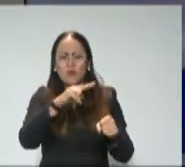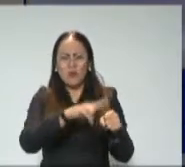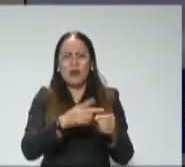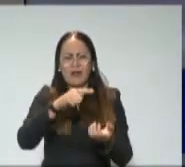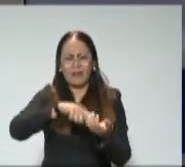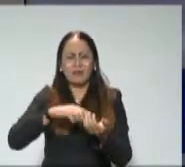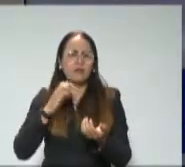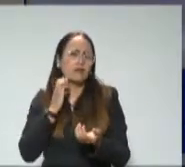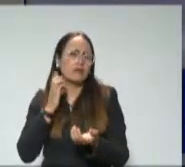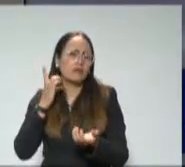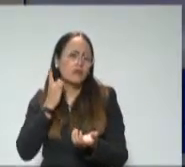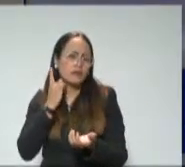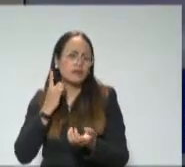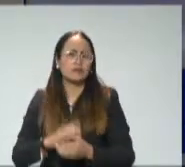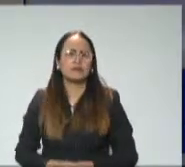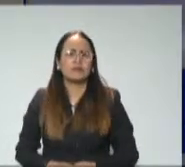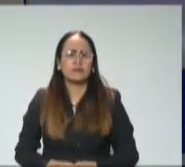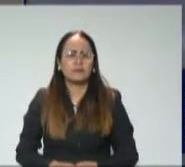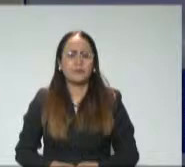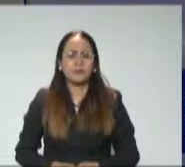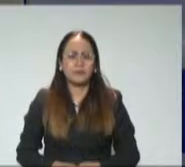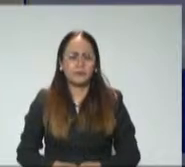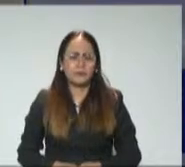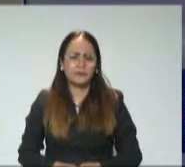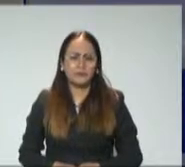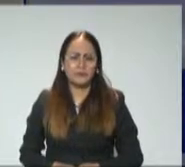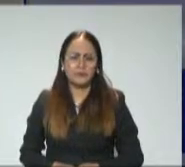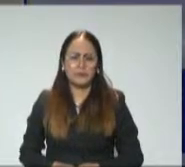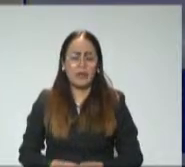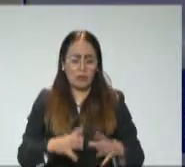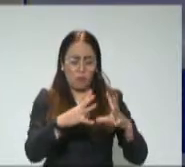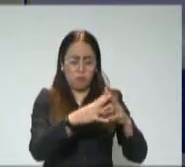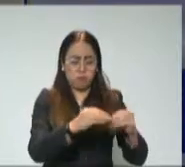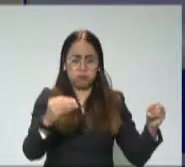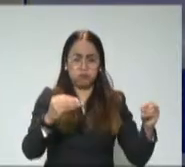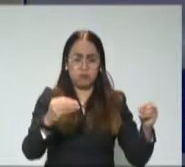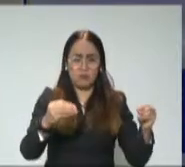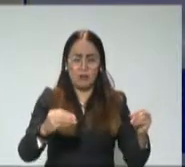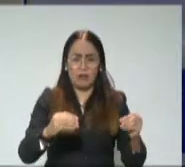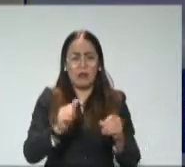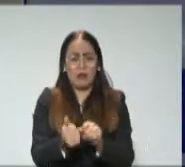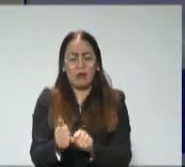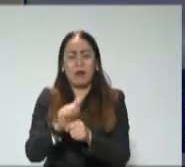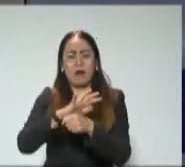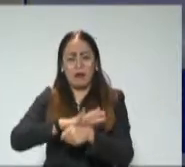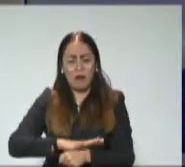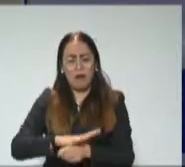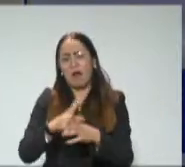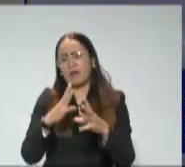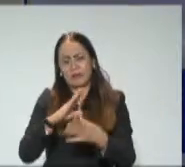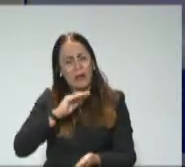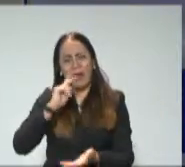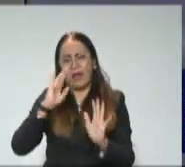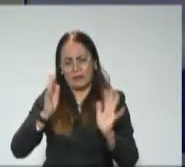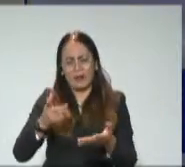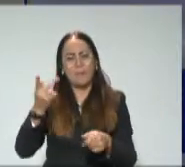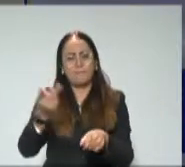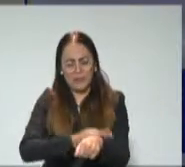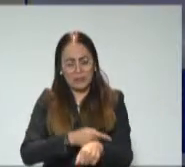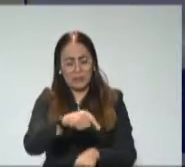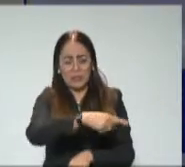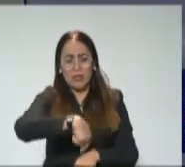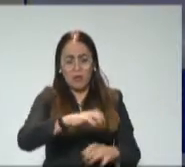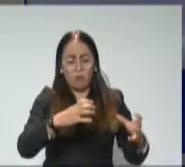cámara de diputados no solamente no desaparezca cuando concluya la emergencia sino que se